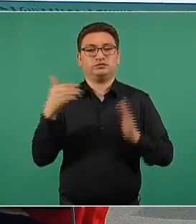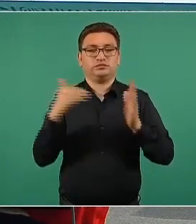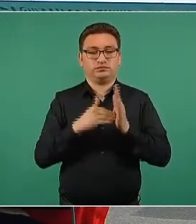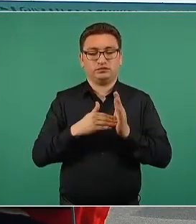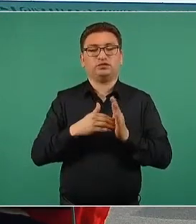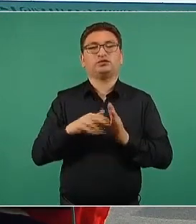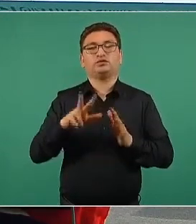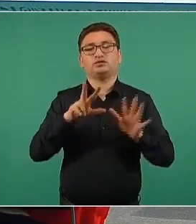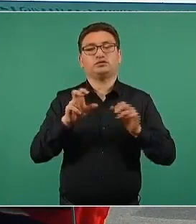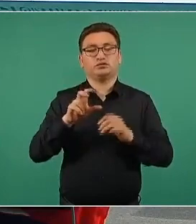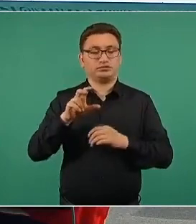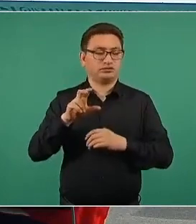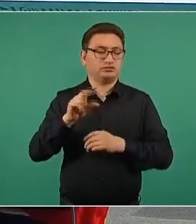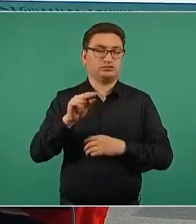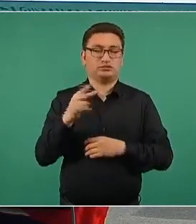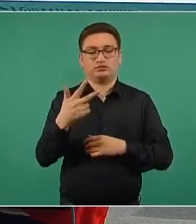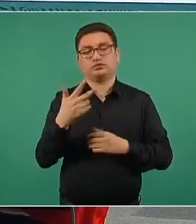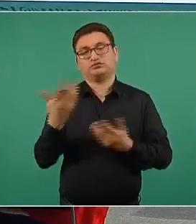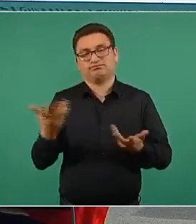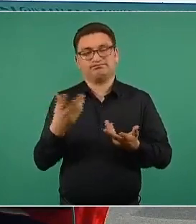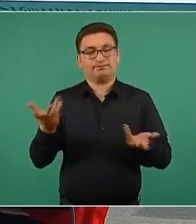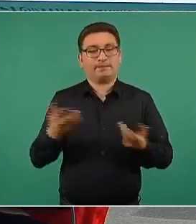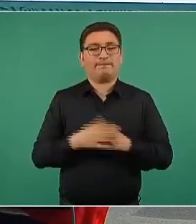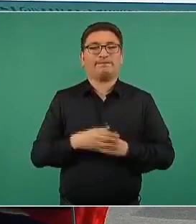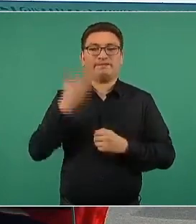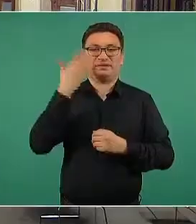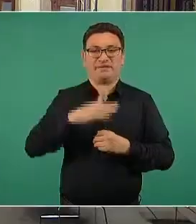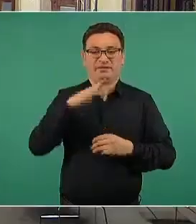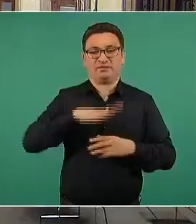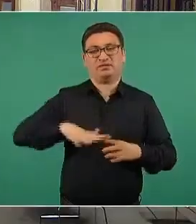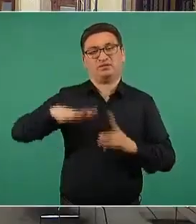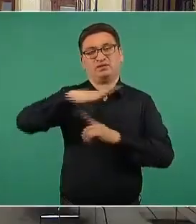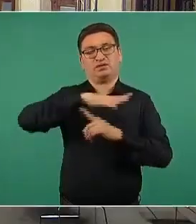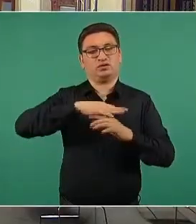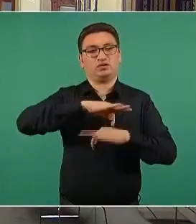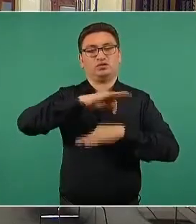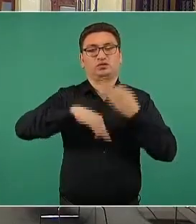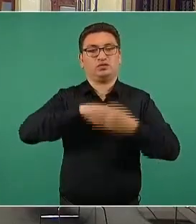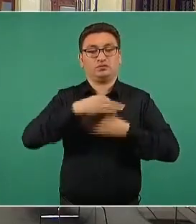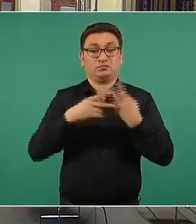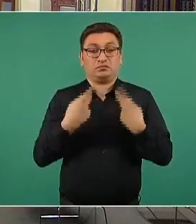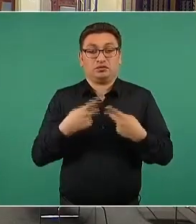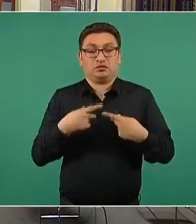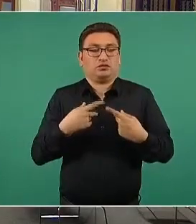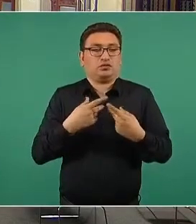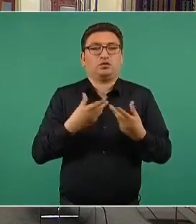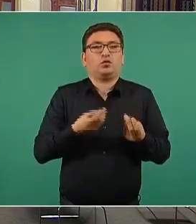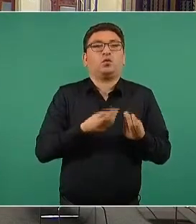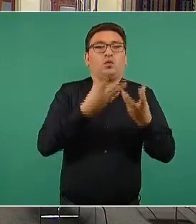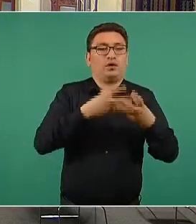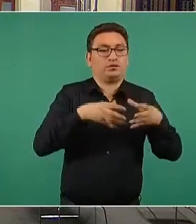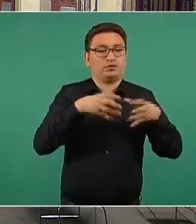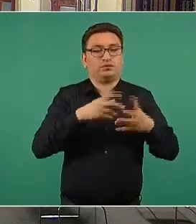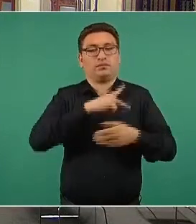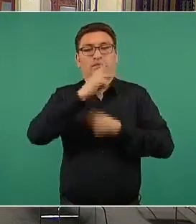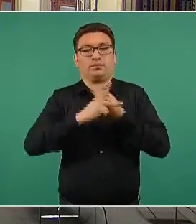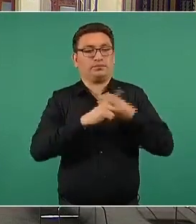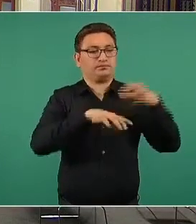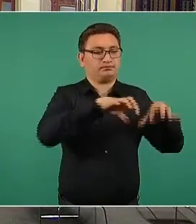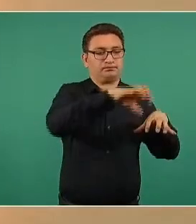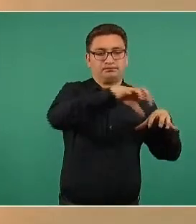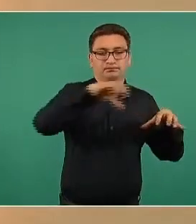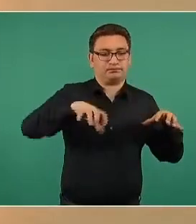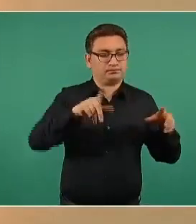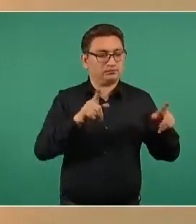227.888, y por supuesto pues es que nuestras poblaciones también entre todos estos países son sumamente diferentes, nuestros determinantes también